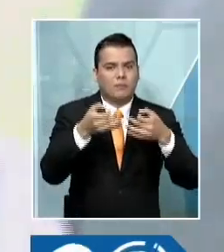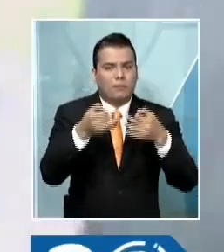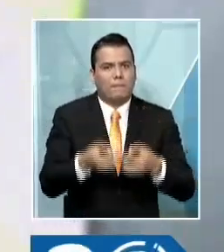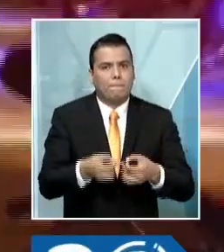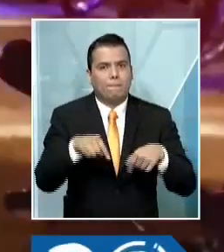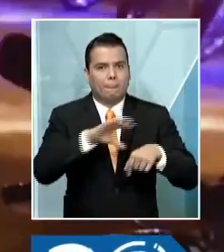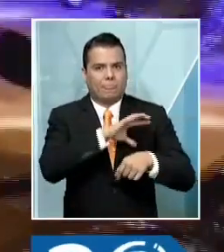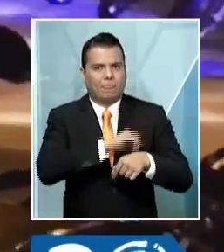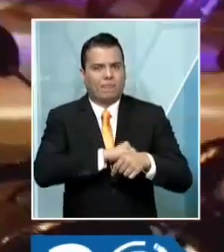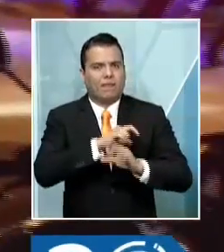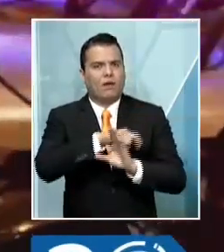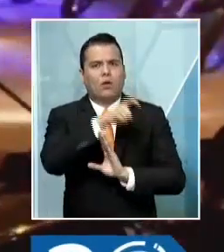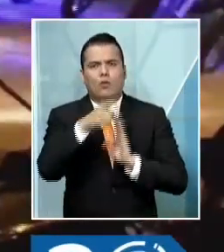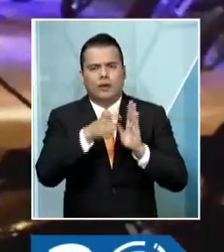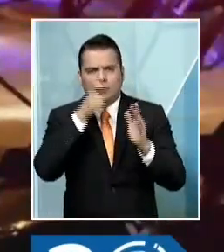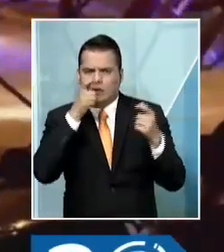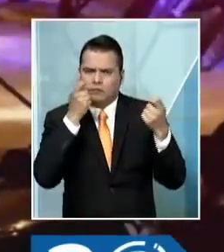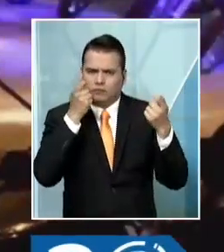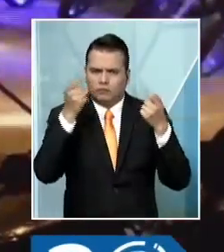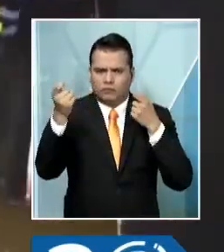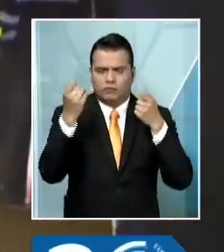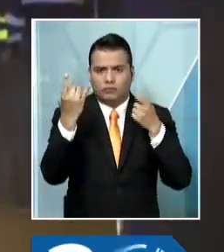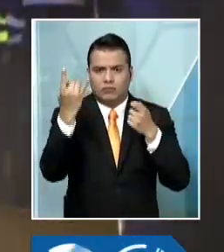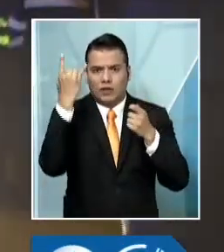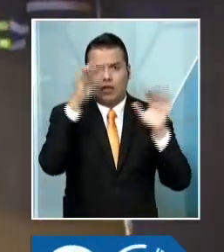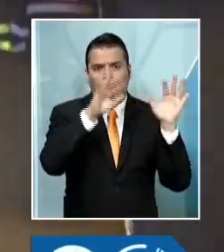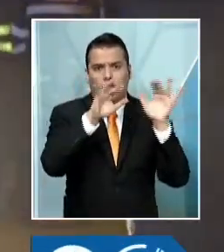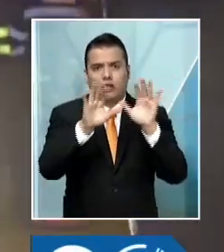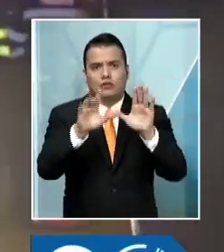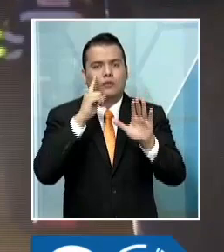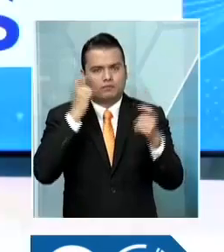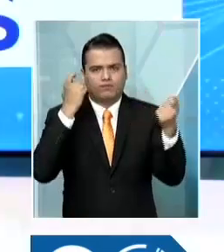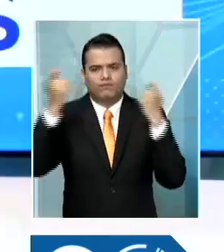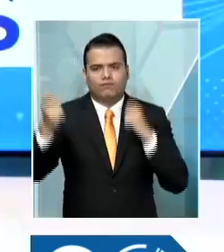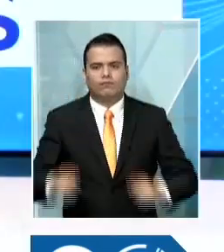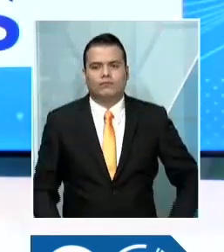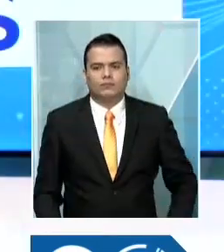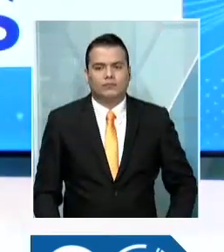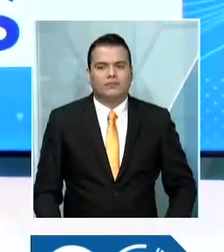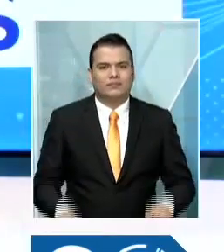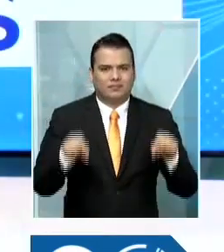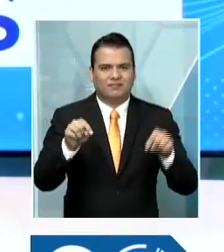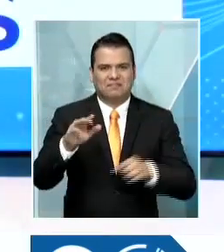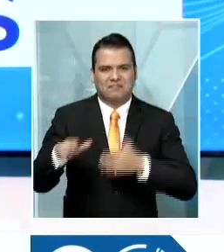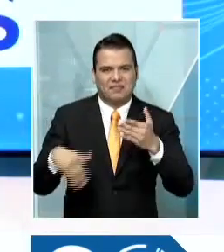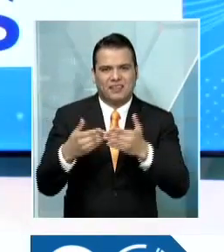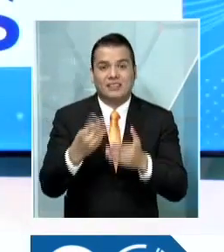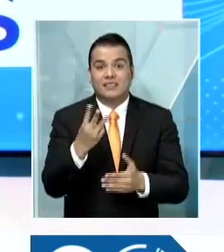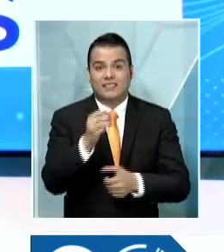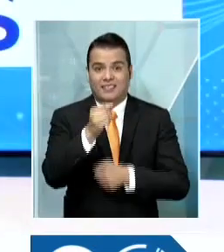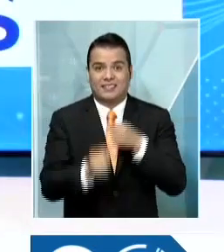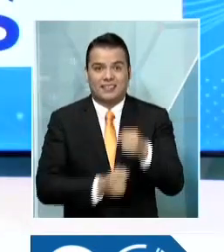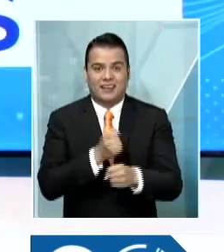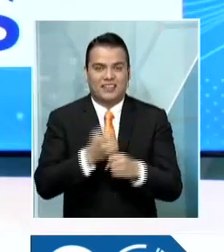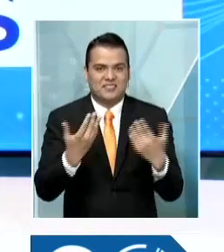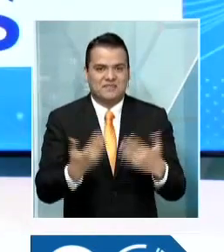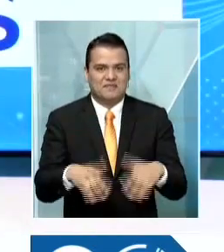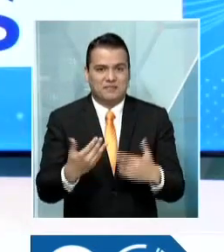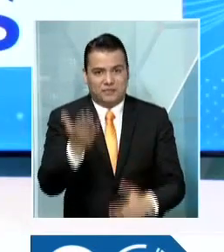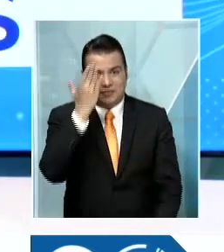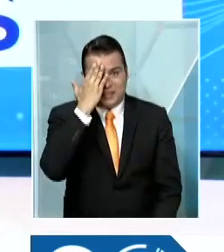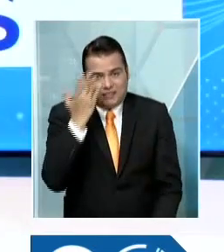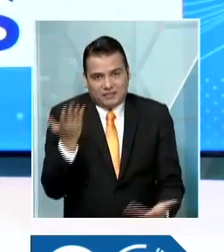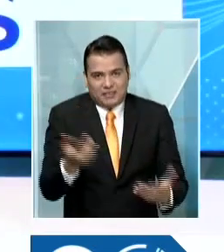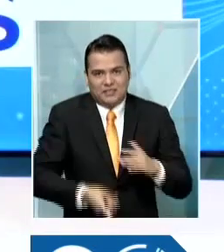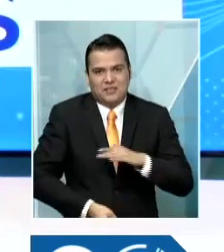en la capital del Valle atentas a cualquier bloqueo en las calles. Y en 90 Minutos seguimos celebrando nuestro aniversario